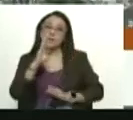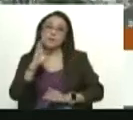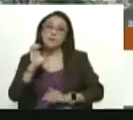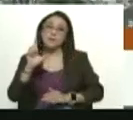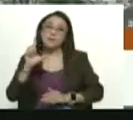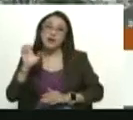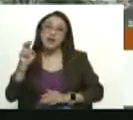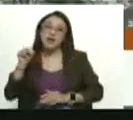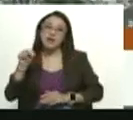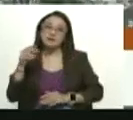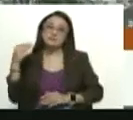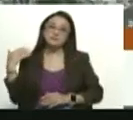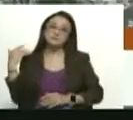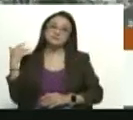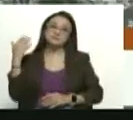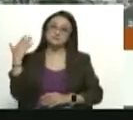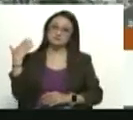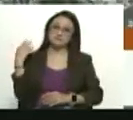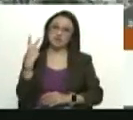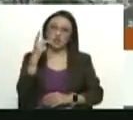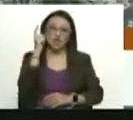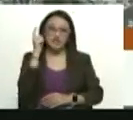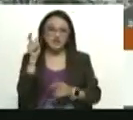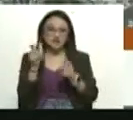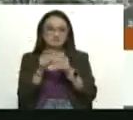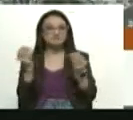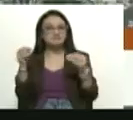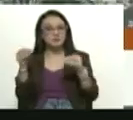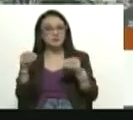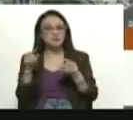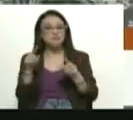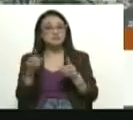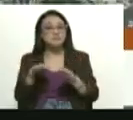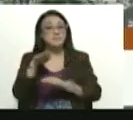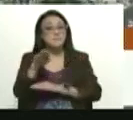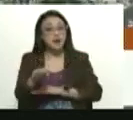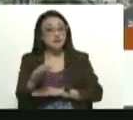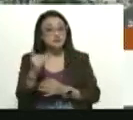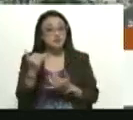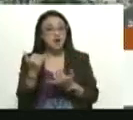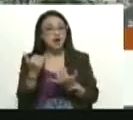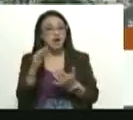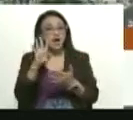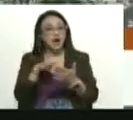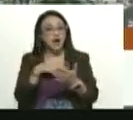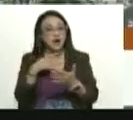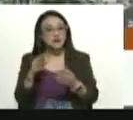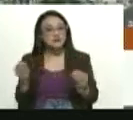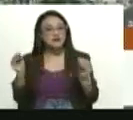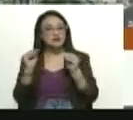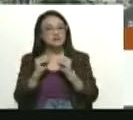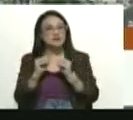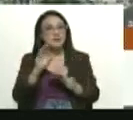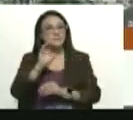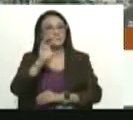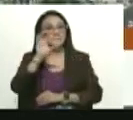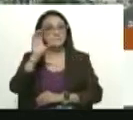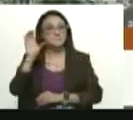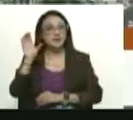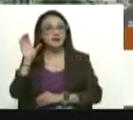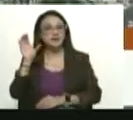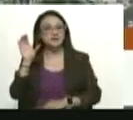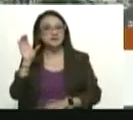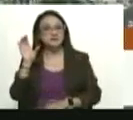adoptamos a lo largo de estos dos días de cumbre son un paso hacia la construcción de una agenda común con los países